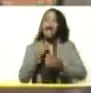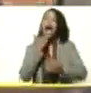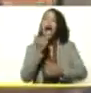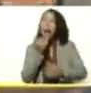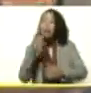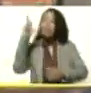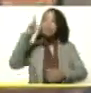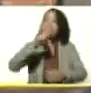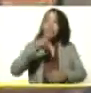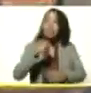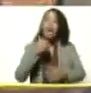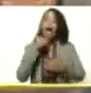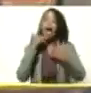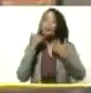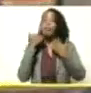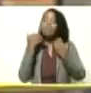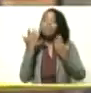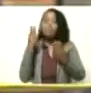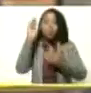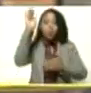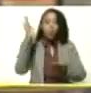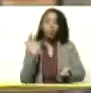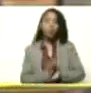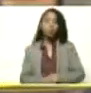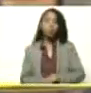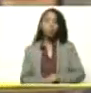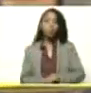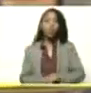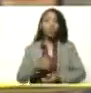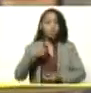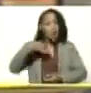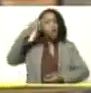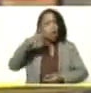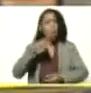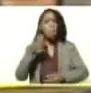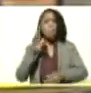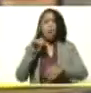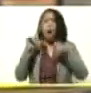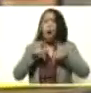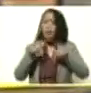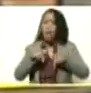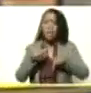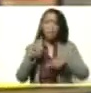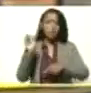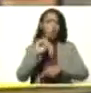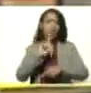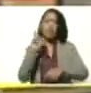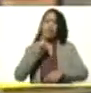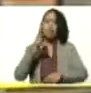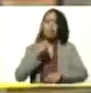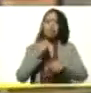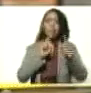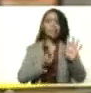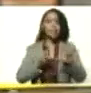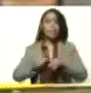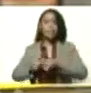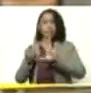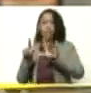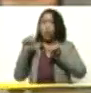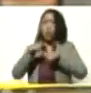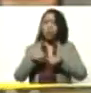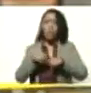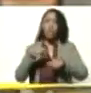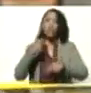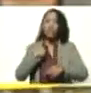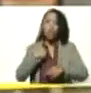necesario yo creo que por ahora no es necesario y apelo a la